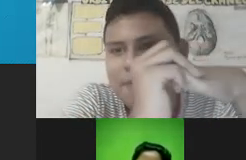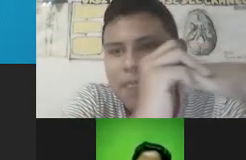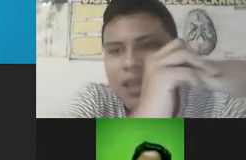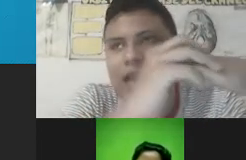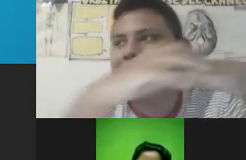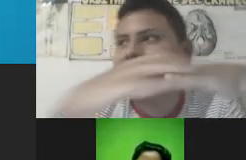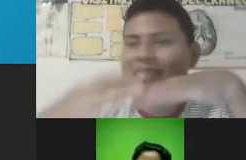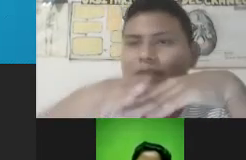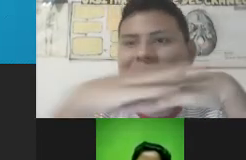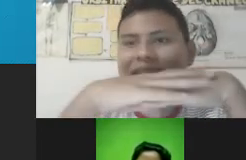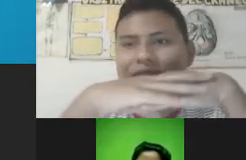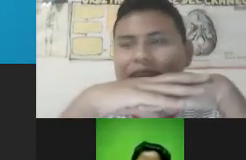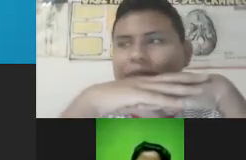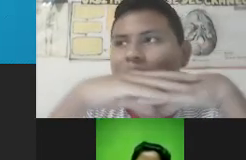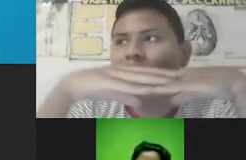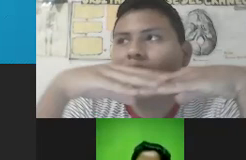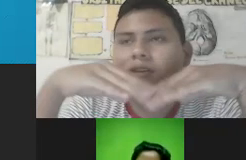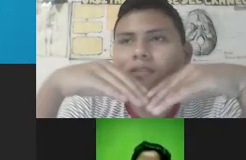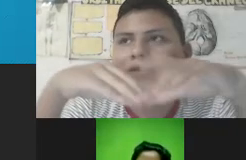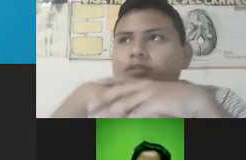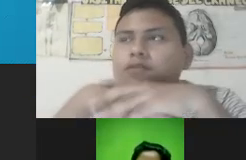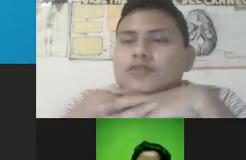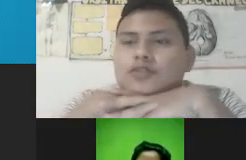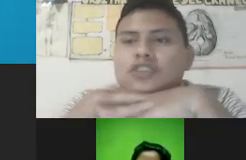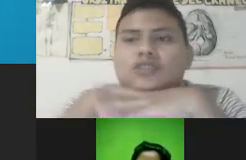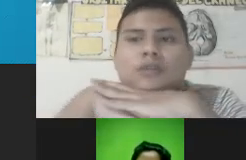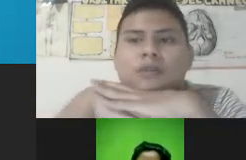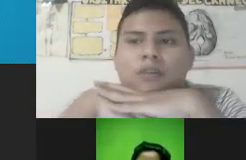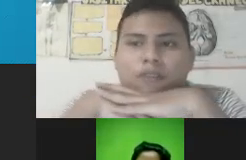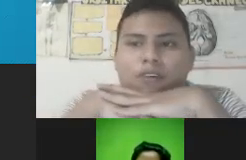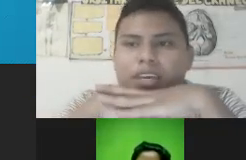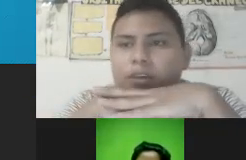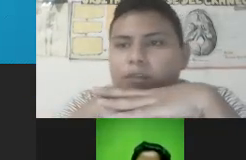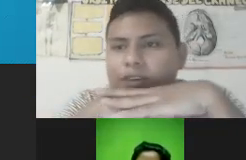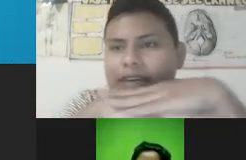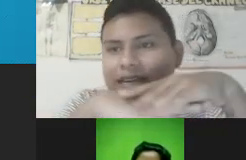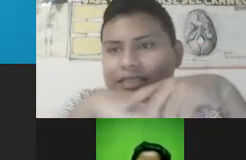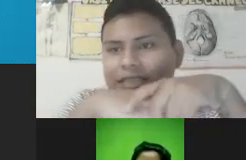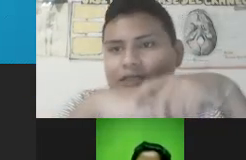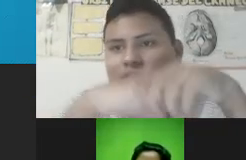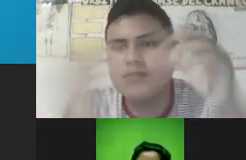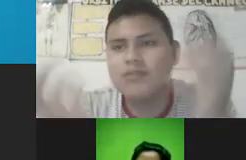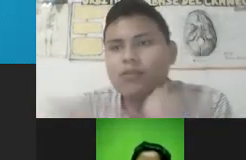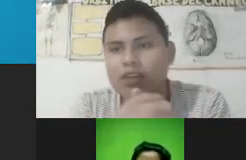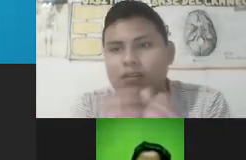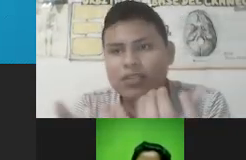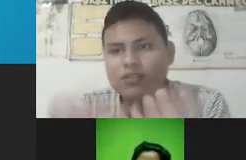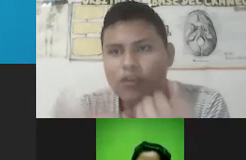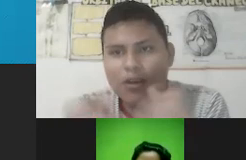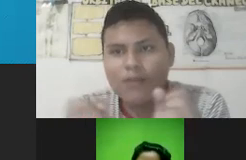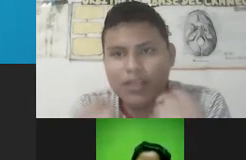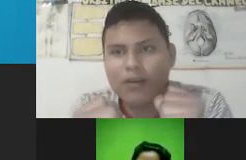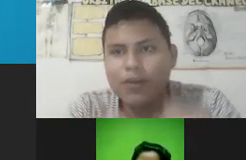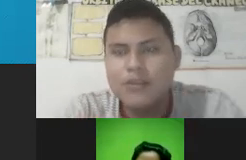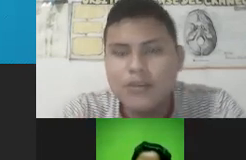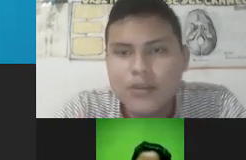sea, las células se clasifican por su función y su morfología. Morfología quiere decir su mismo modelo, o sea, su